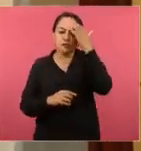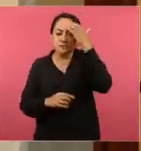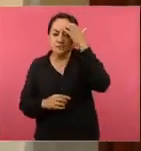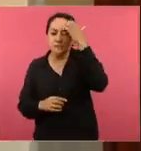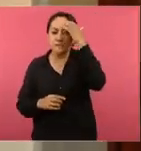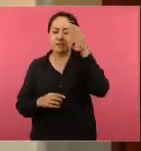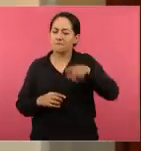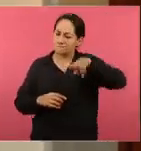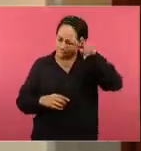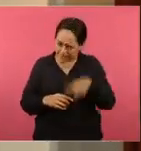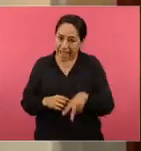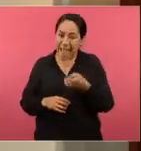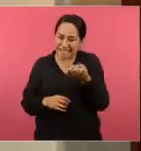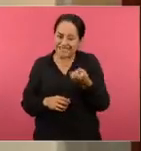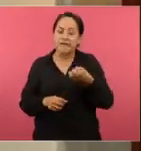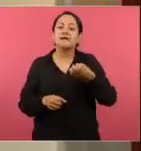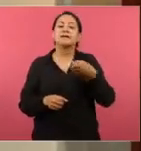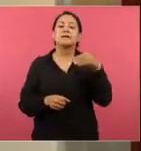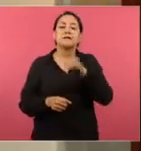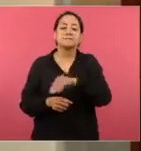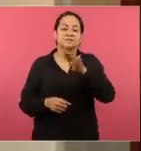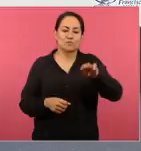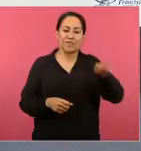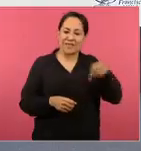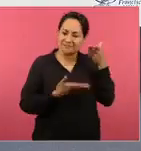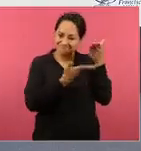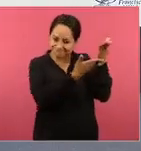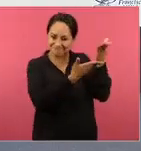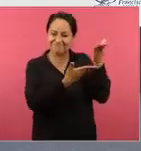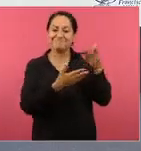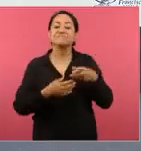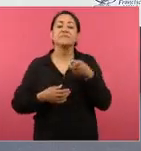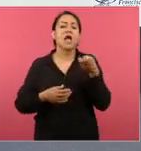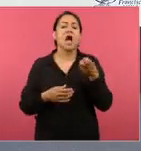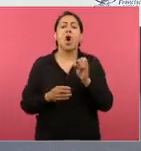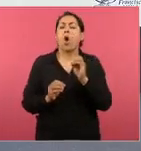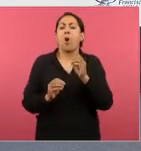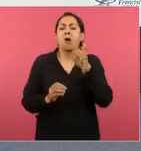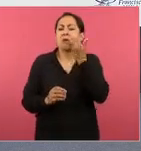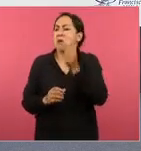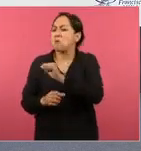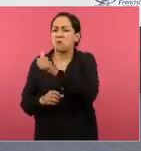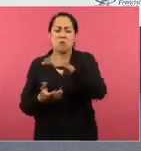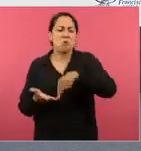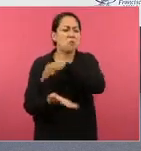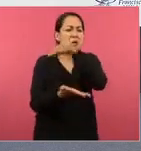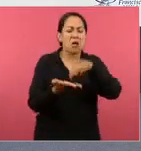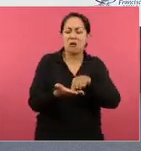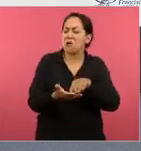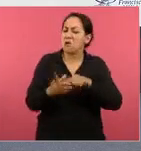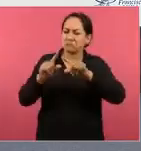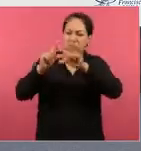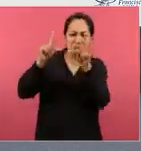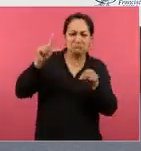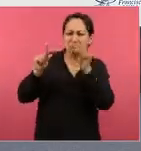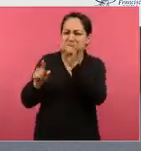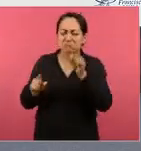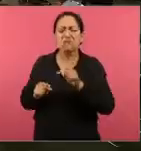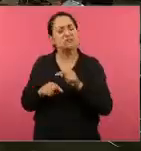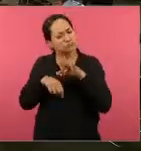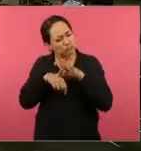Zamora, Michoacán, de cualquier territorio del país. Y